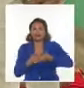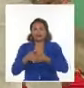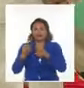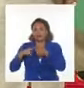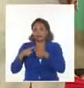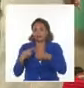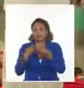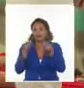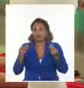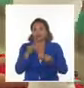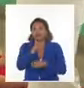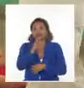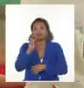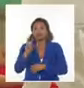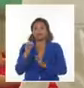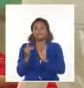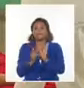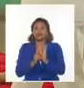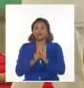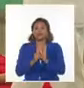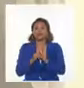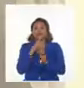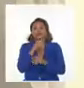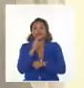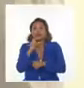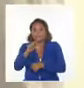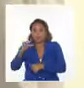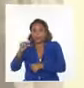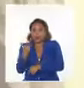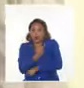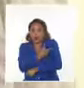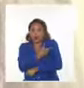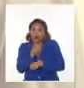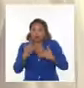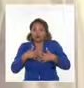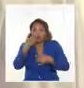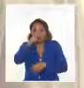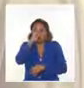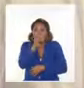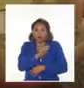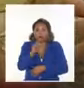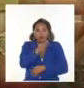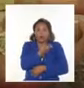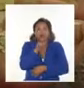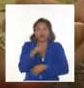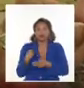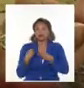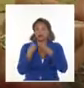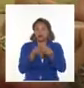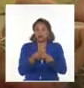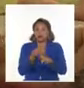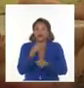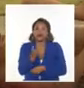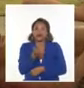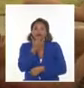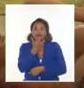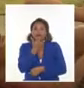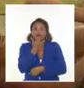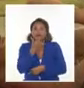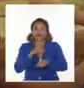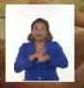trajimos 93.000 dosis de una vacuna que no se puede producir en Cuba, que es, previene la papera, la rubiola y